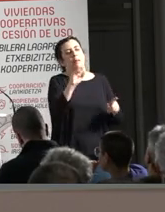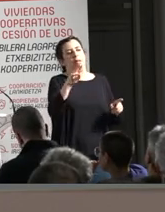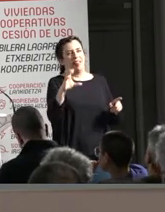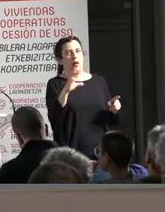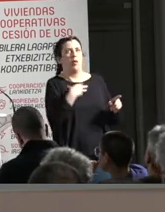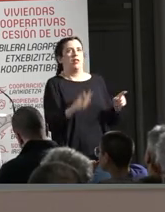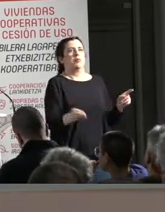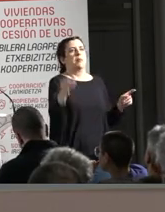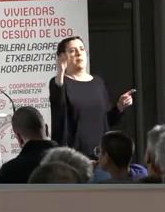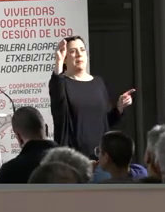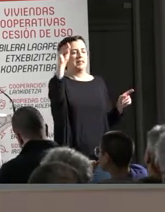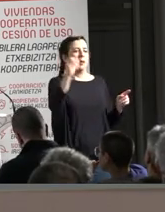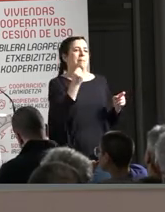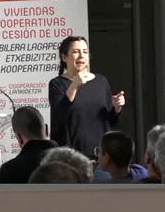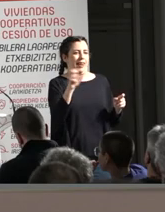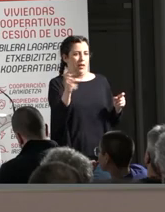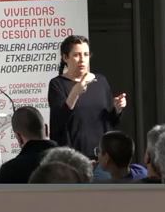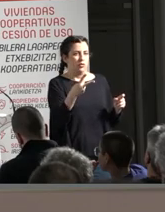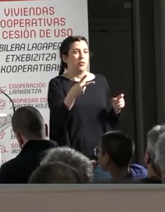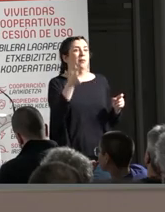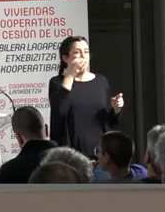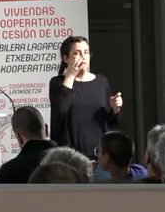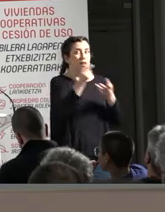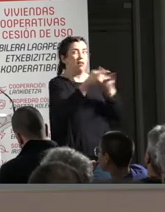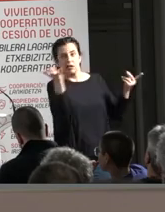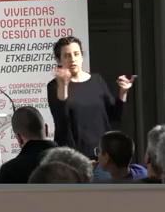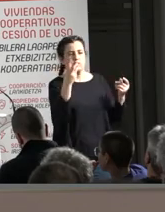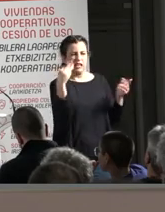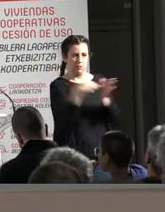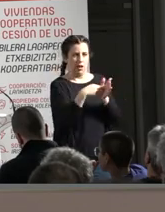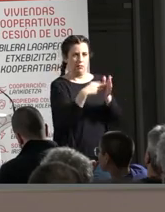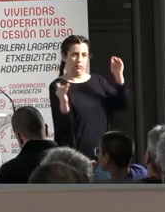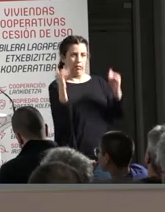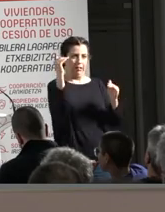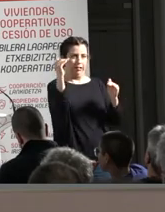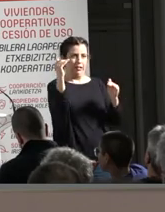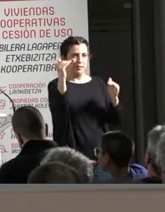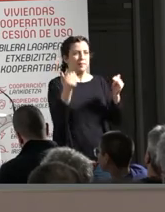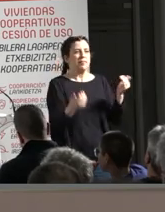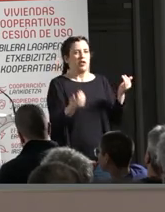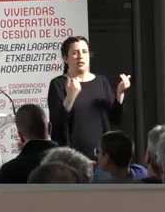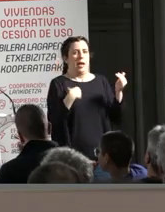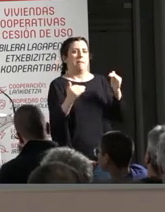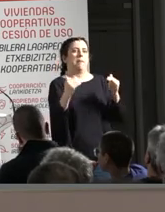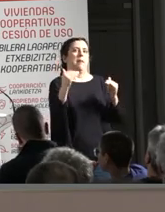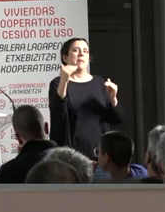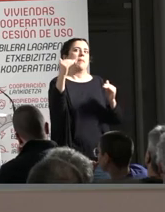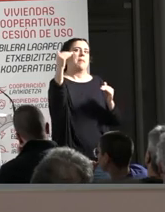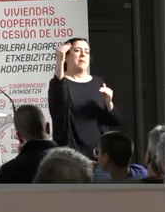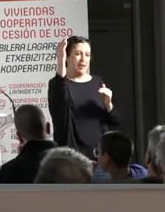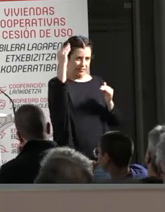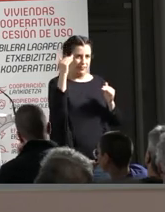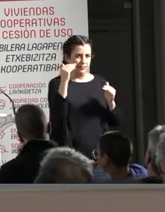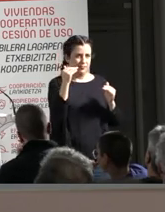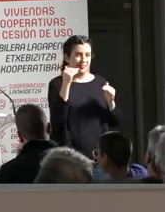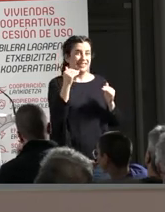euros. Pero el mercado, en vez de 1.000 euros, estarían 3.000 euros, por ejemplo, haciendo la proyección. Entonces, la brecha se dispara. Entonces, ¿qué pasa? Que